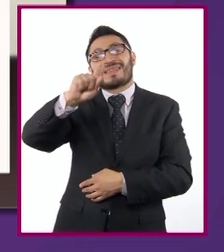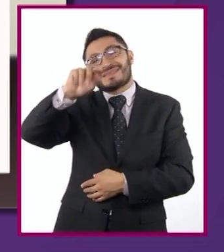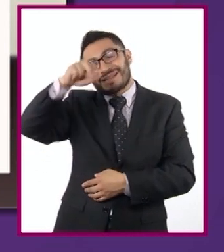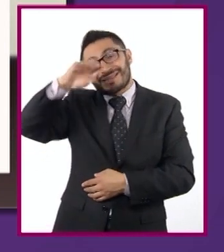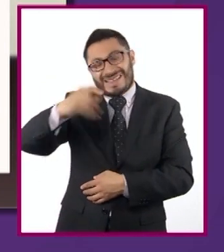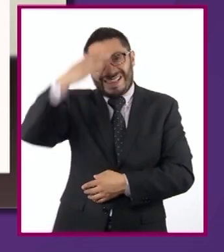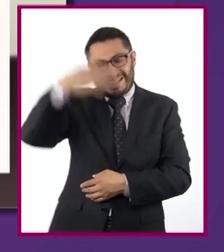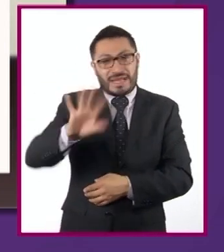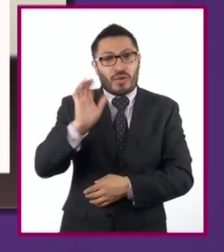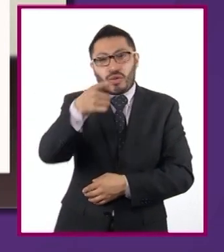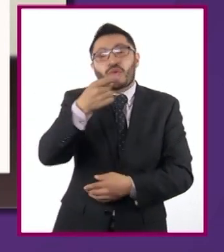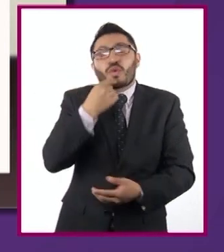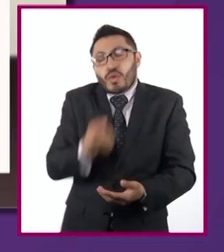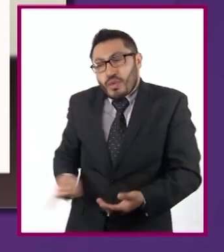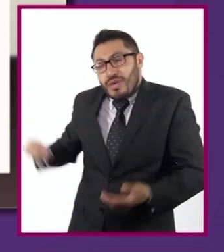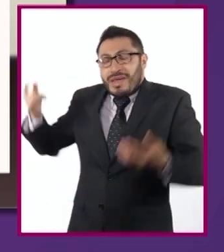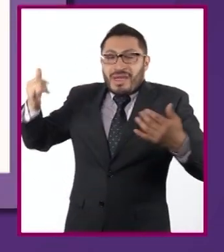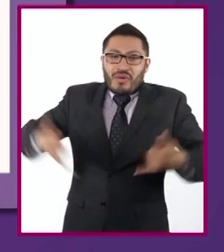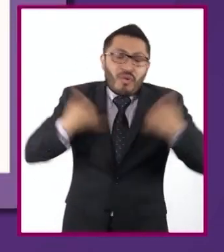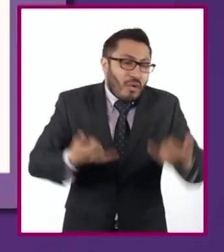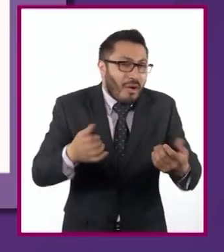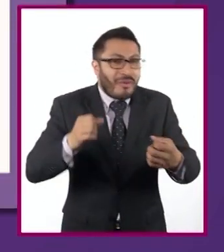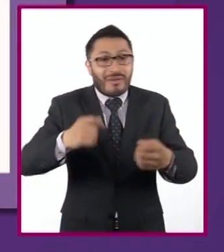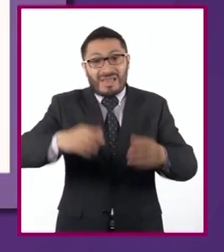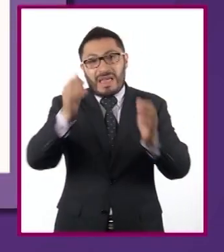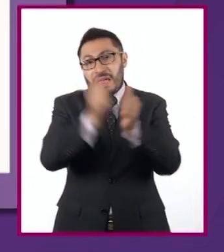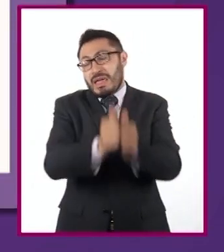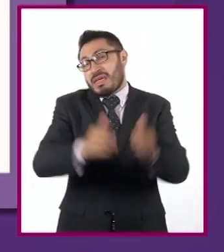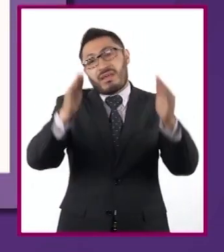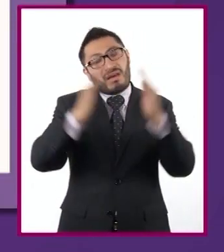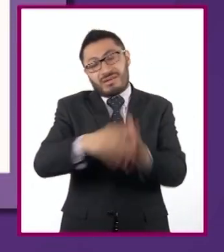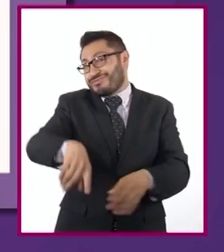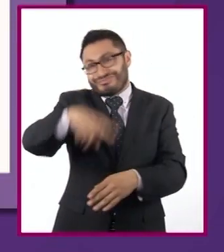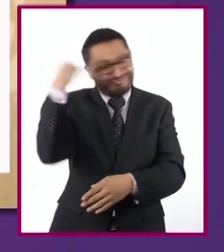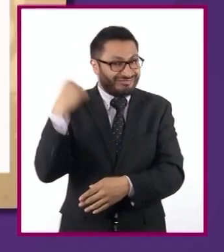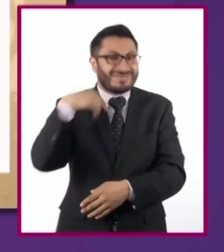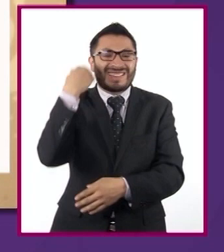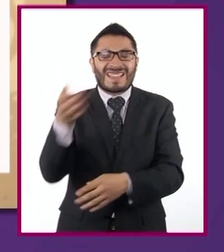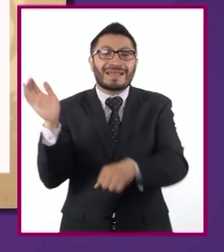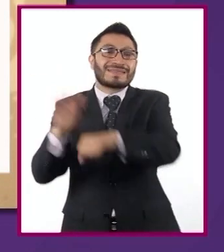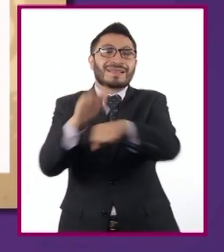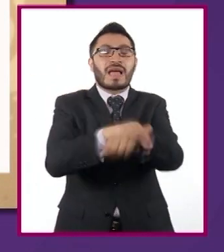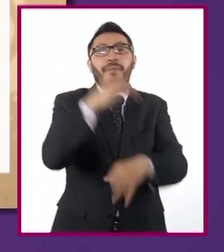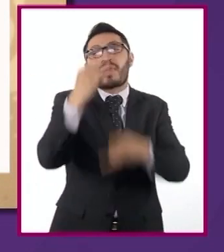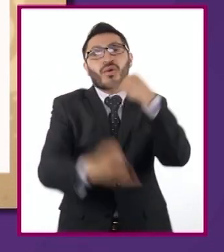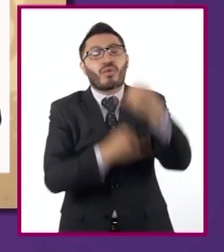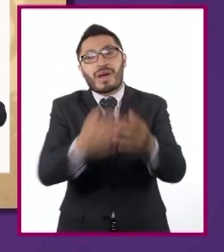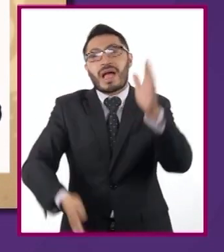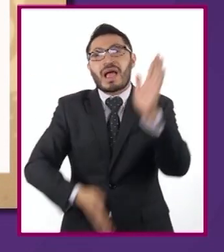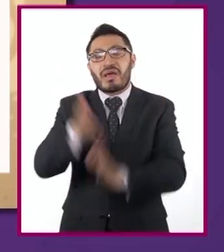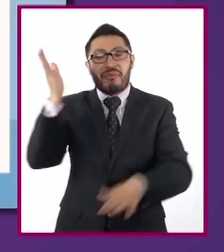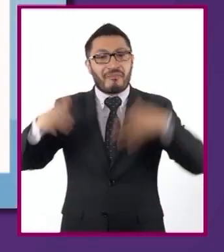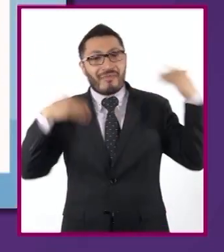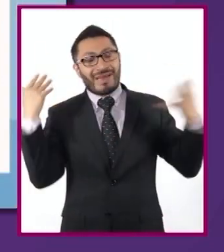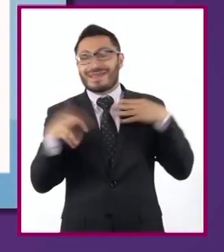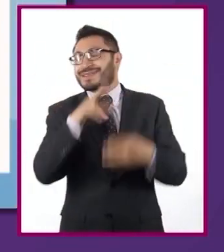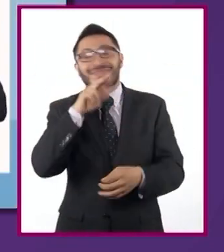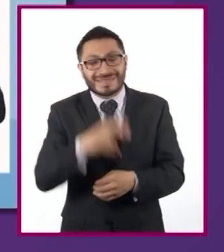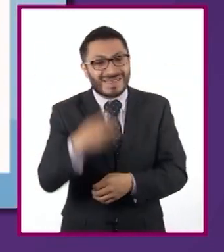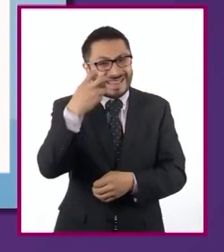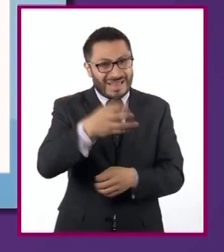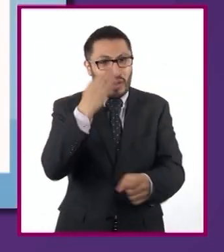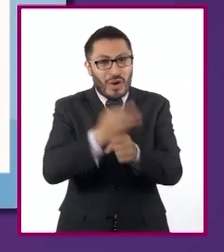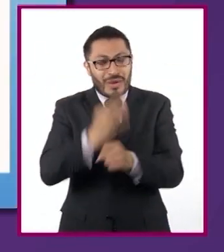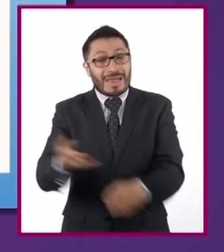niño o adolescente, no es fácil quedarte en casa. Quieres ver a tus amigos, salir a jugar o ir de paseo. No te preocupes, esta